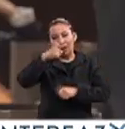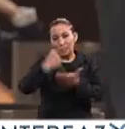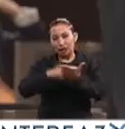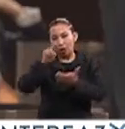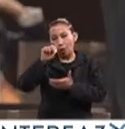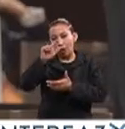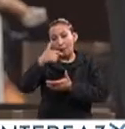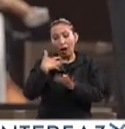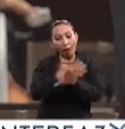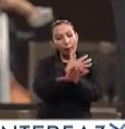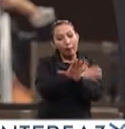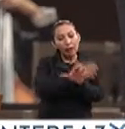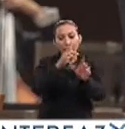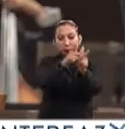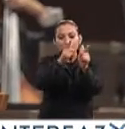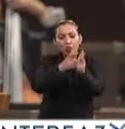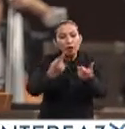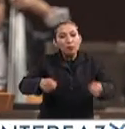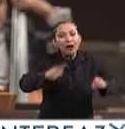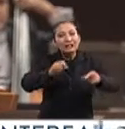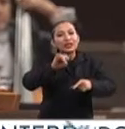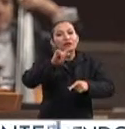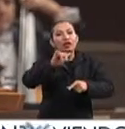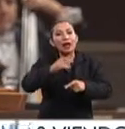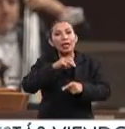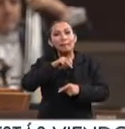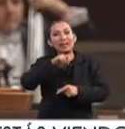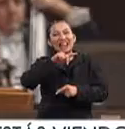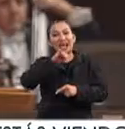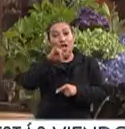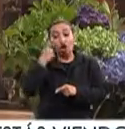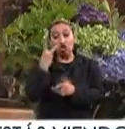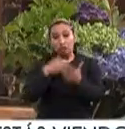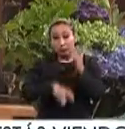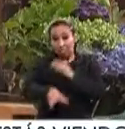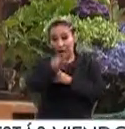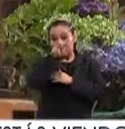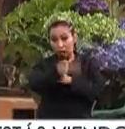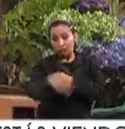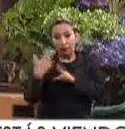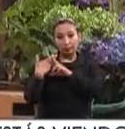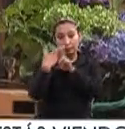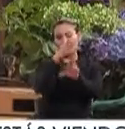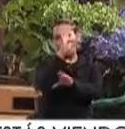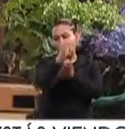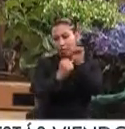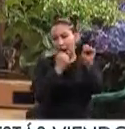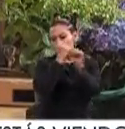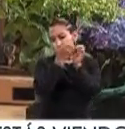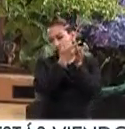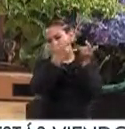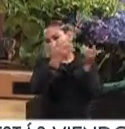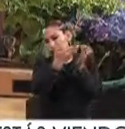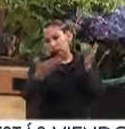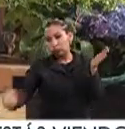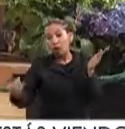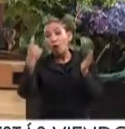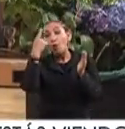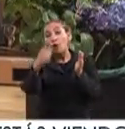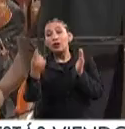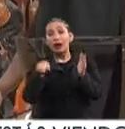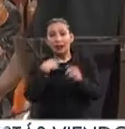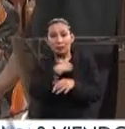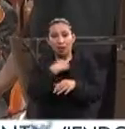México, acompañada por la Orquesta Sinfónica de Minería, que este 2018 celebra 40 años de trayectoria. Una de